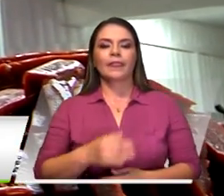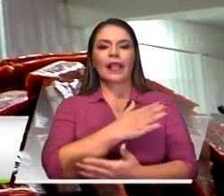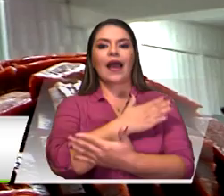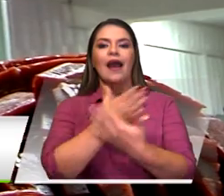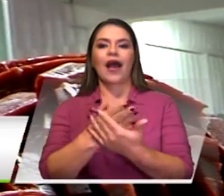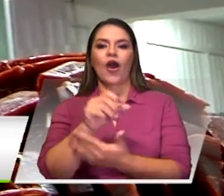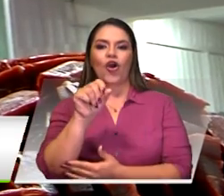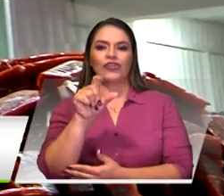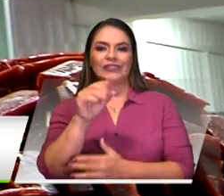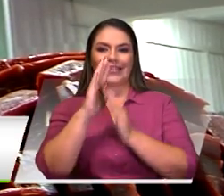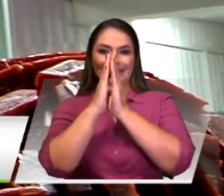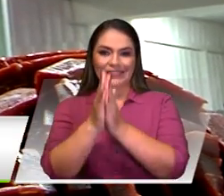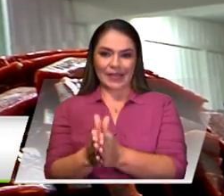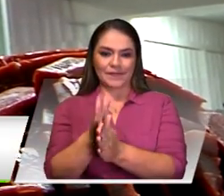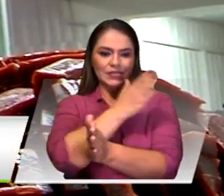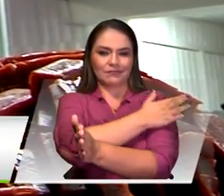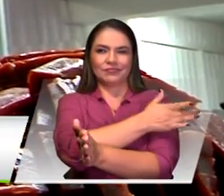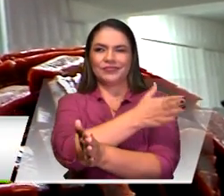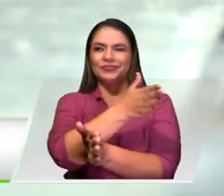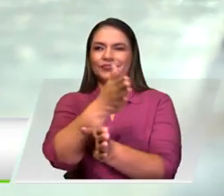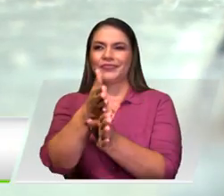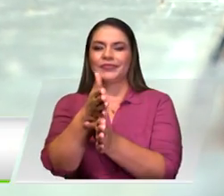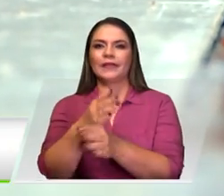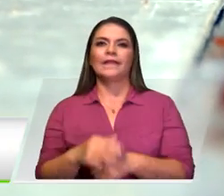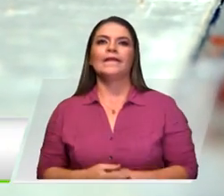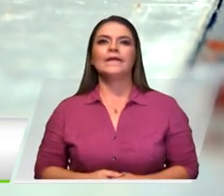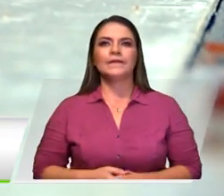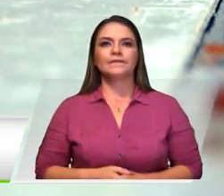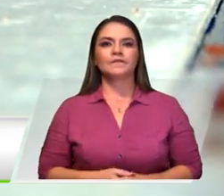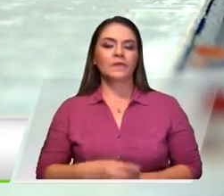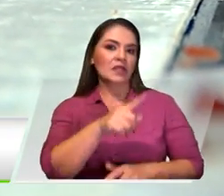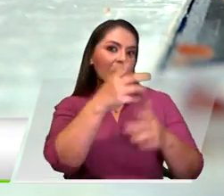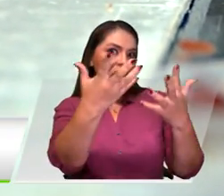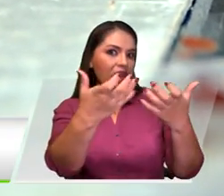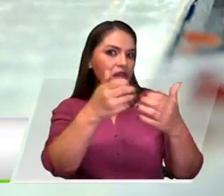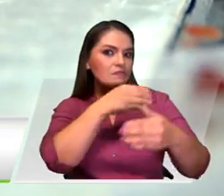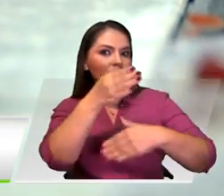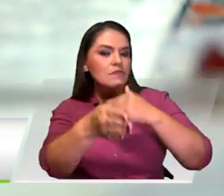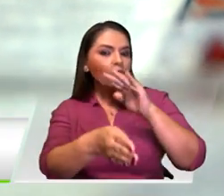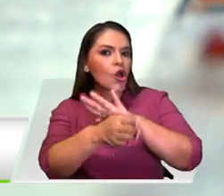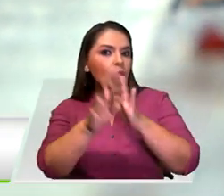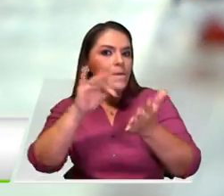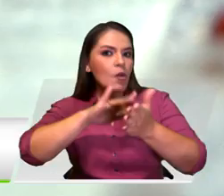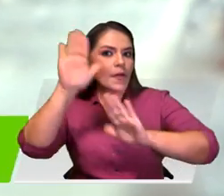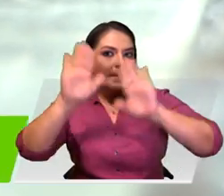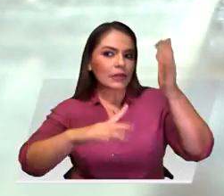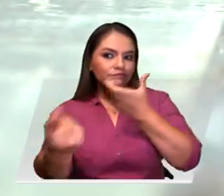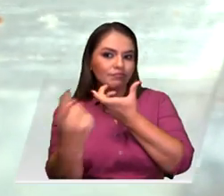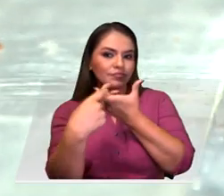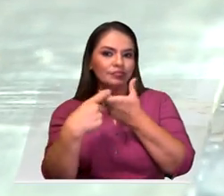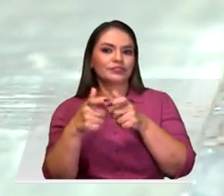de diciembre de 2020, la Cámara de Comercio de Medellín tiene abiertas las inscripciones para participar en este